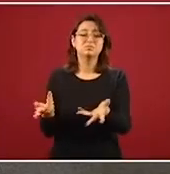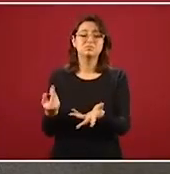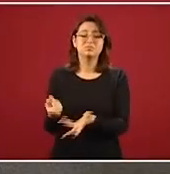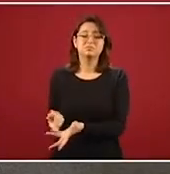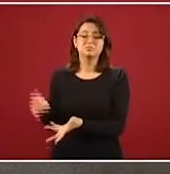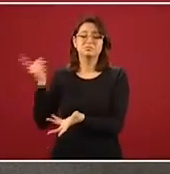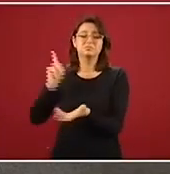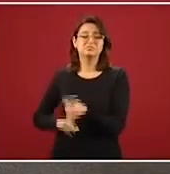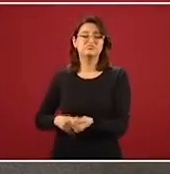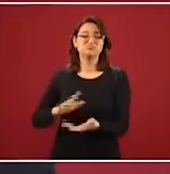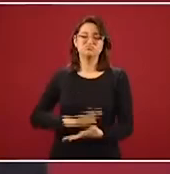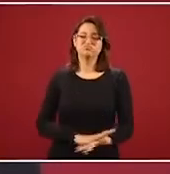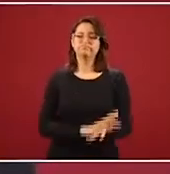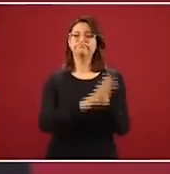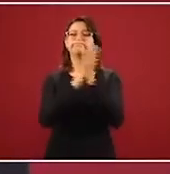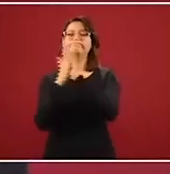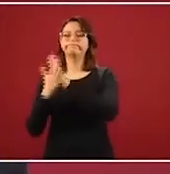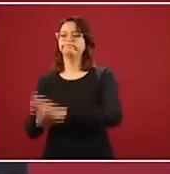No hay más.